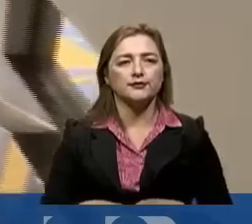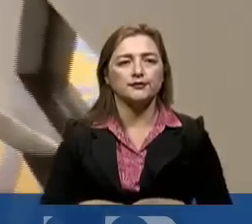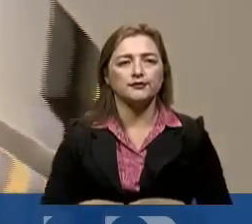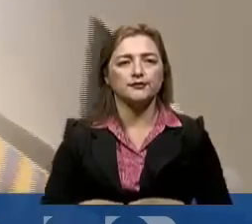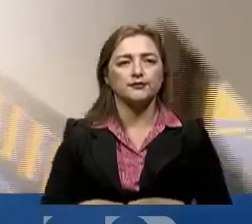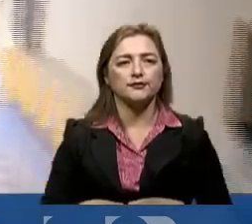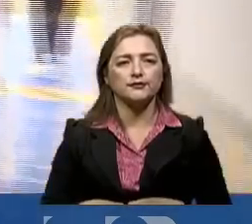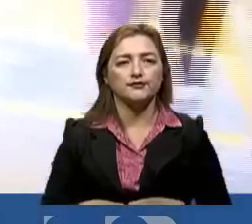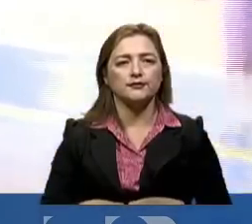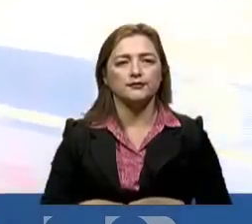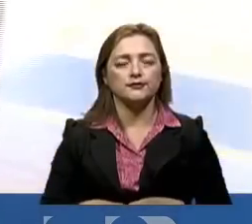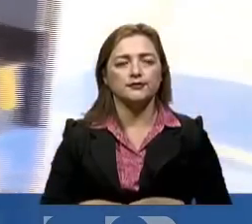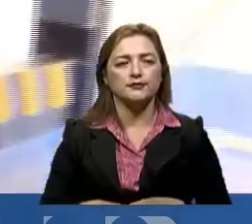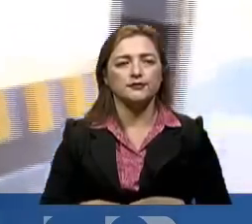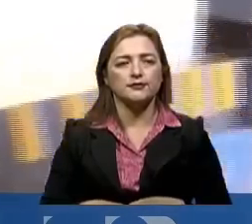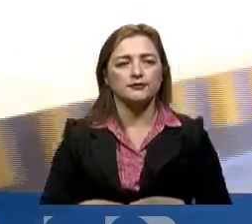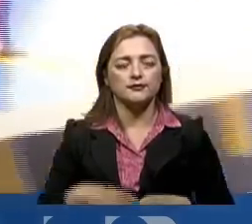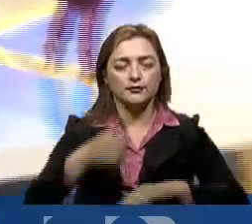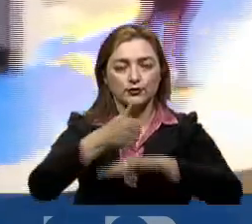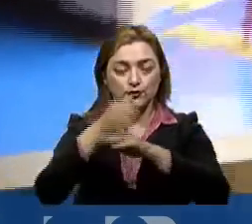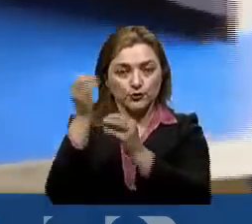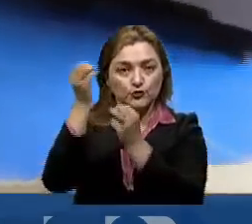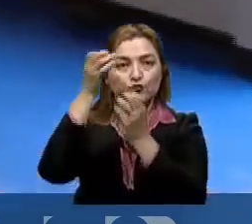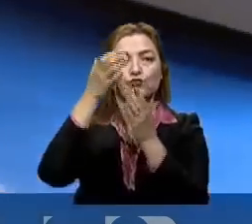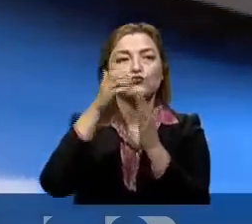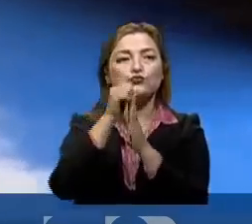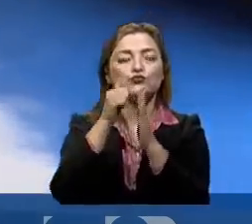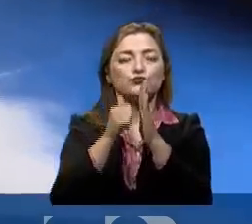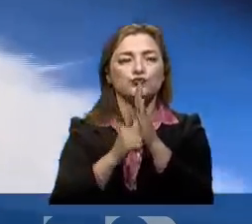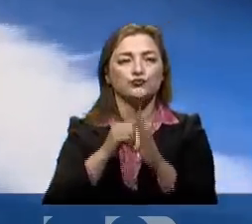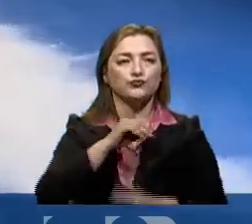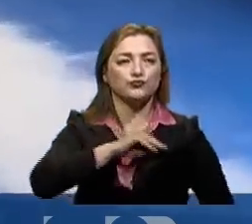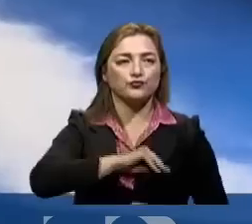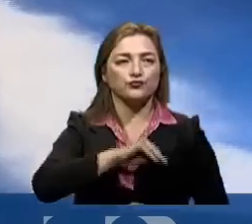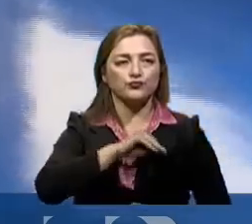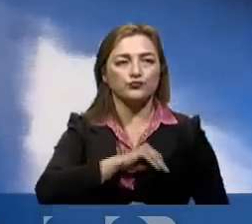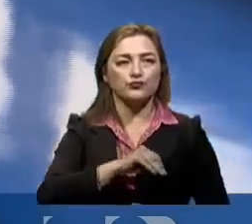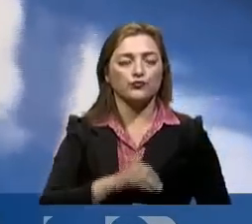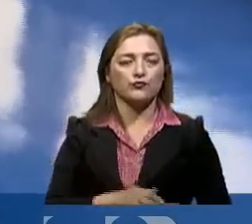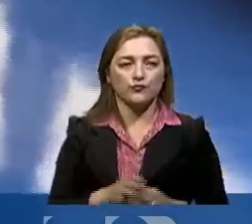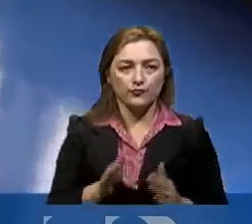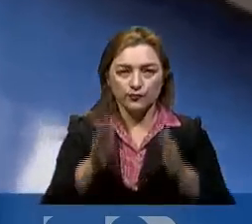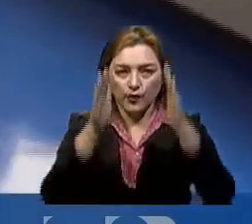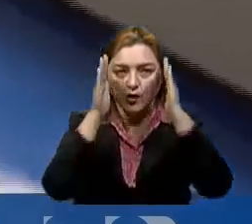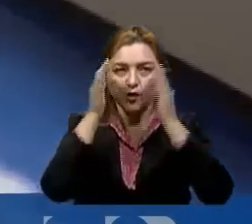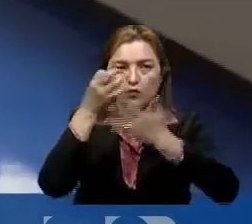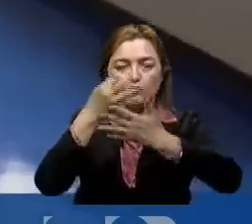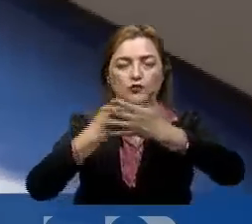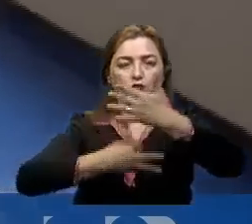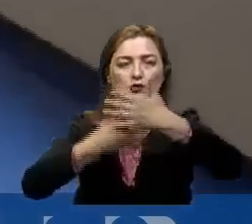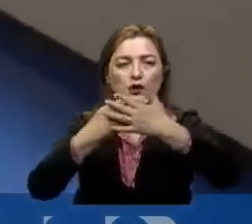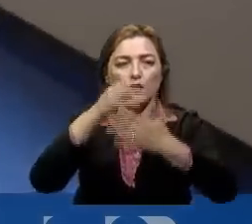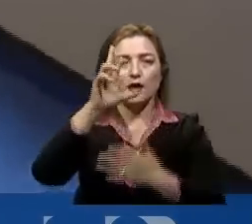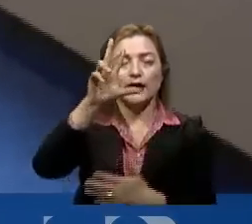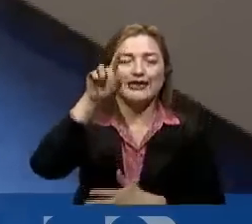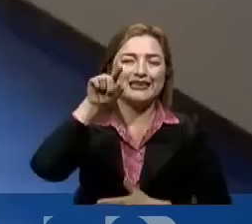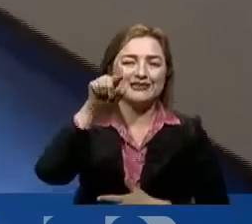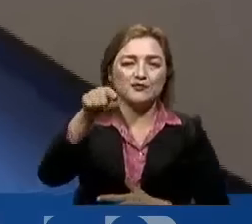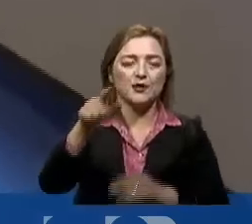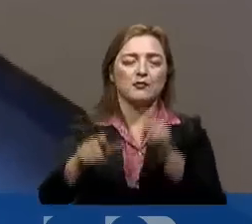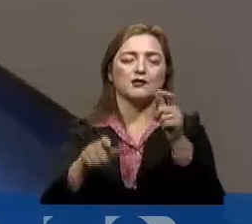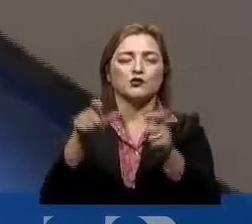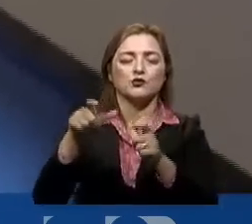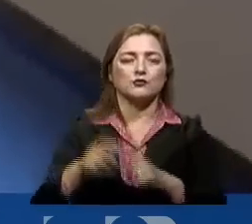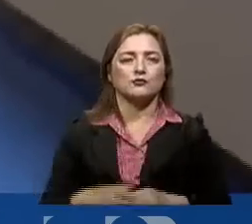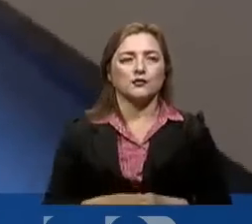han podido también indicar las autoridades de la Agencia Metropolitana de Tránsito, se estarán atendiendo alrededor de 3.000